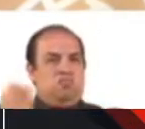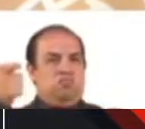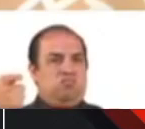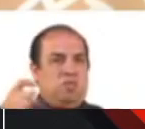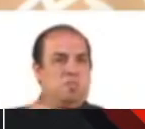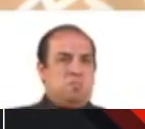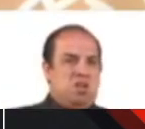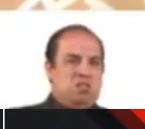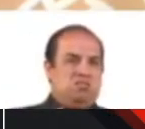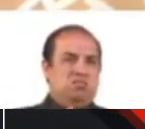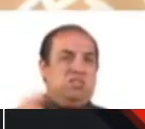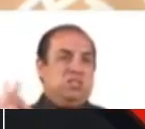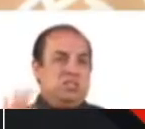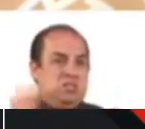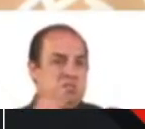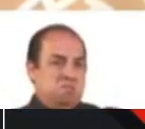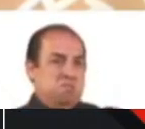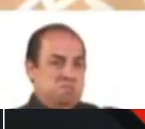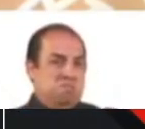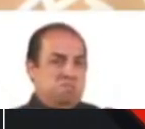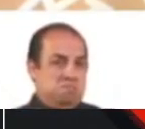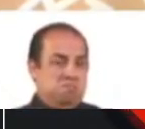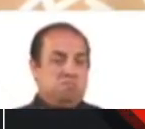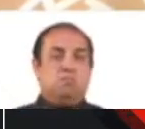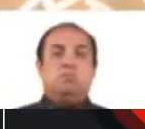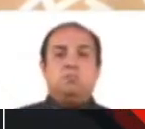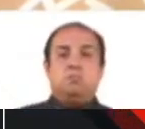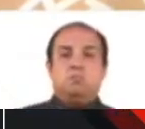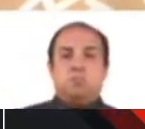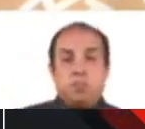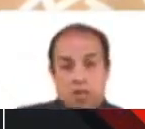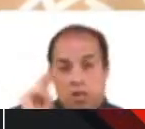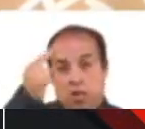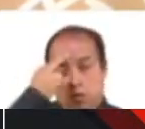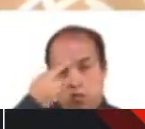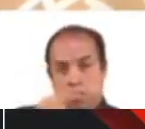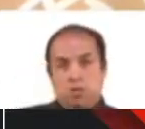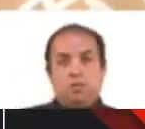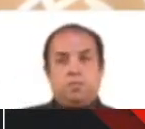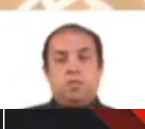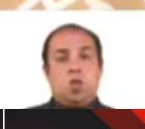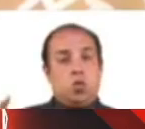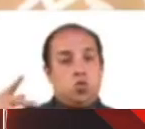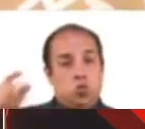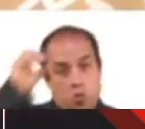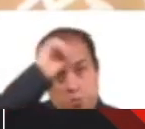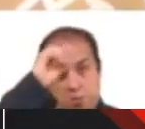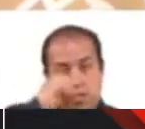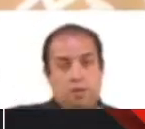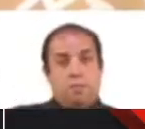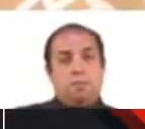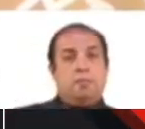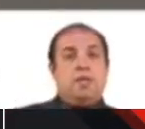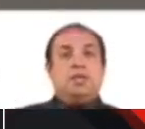diría yo hasta racista. No sé si se acuerdan su declaración cuando el presidente mencionó que